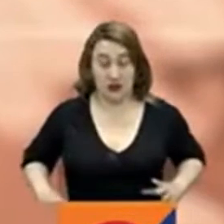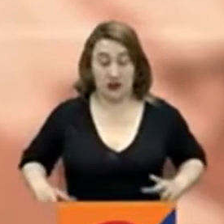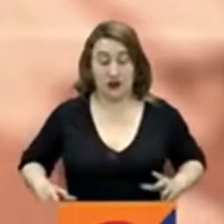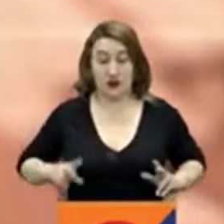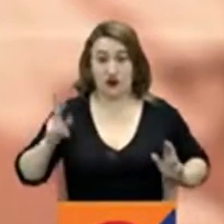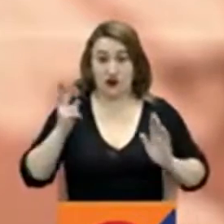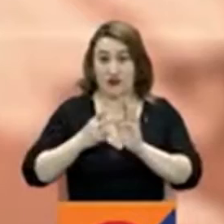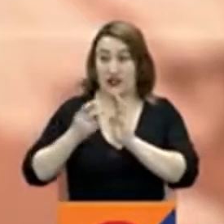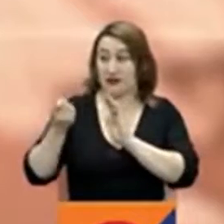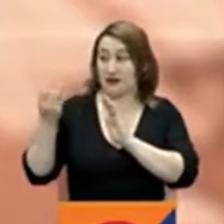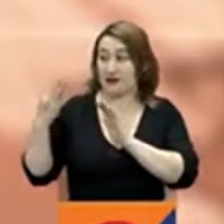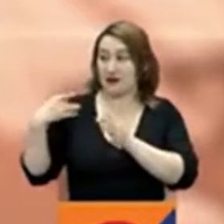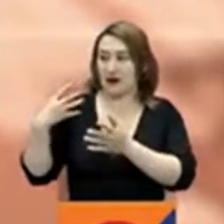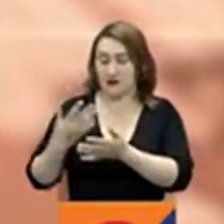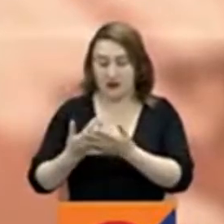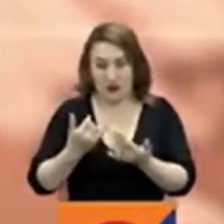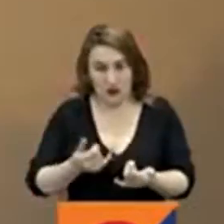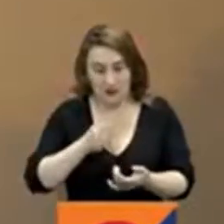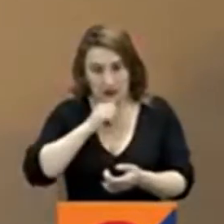vivía una ola de calor tan intensa.